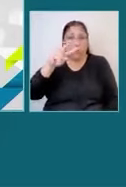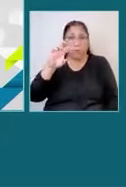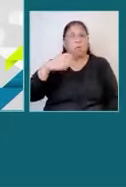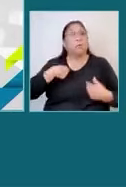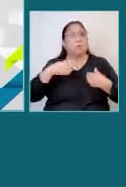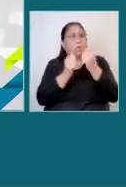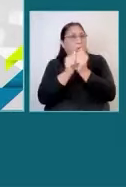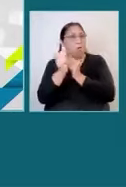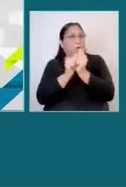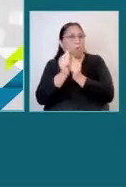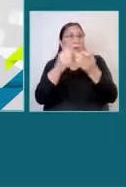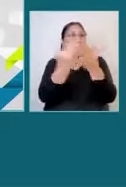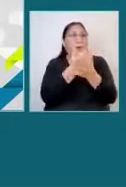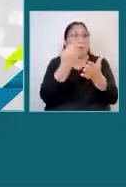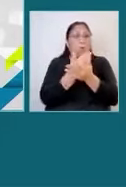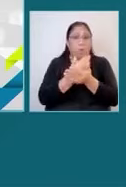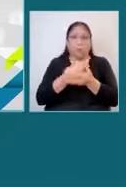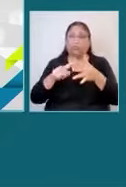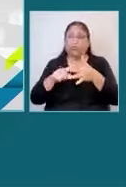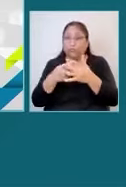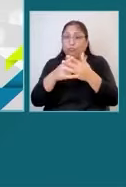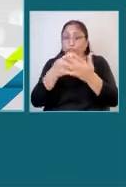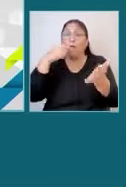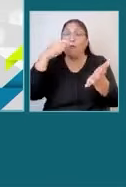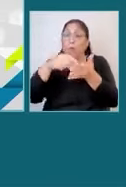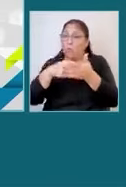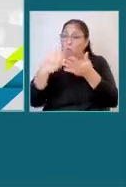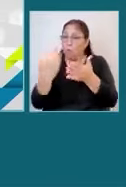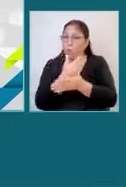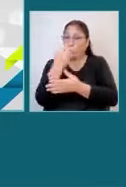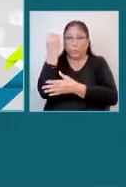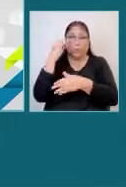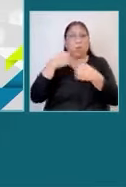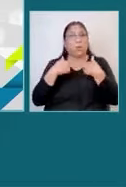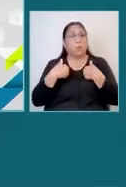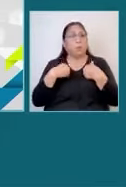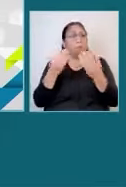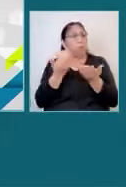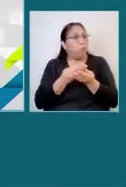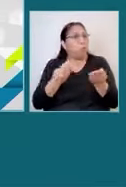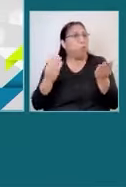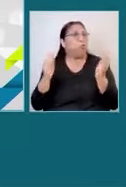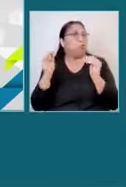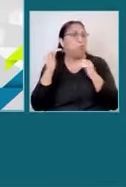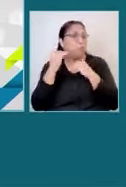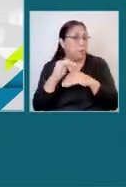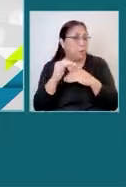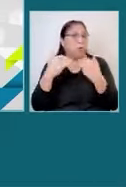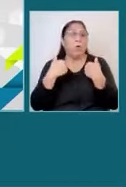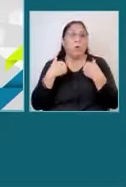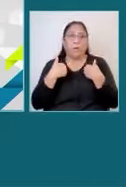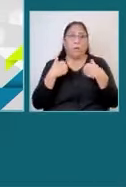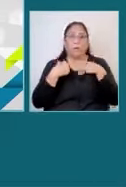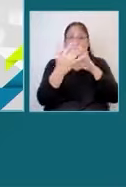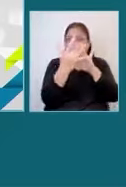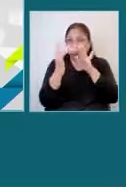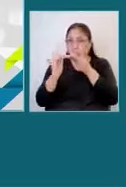para emprendimientos innovadores, que es para aquellos que tienen un producto mínimo viable y pueda tener señales de tracción